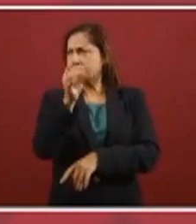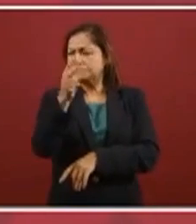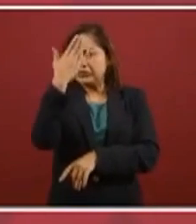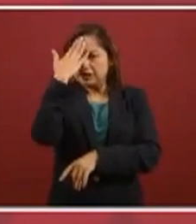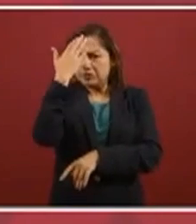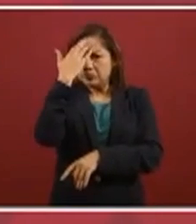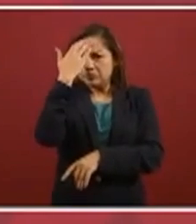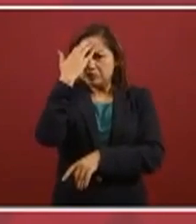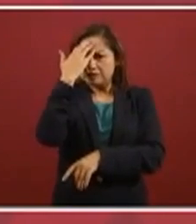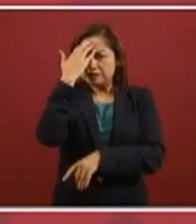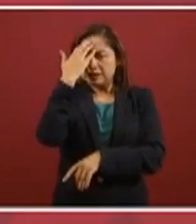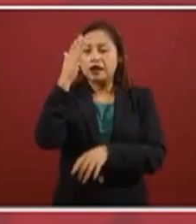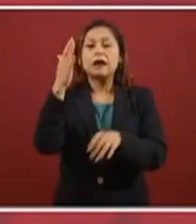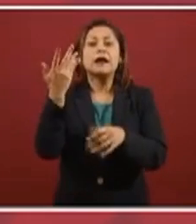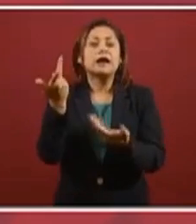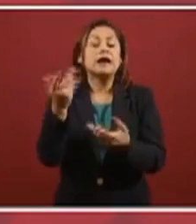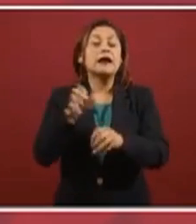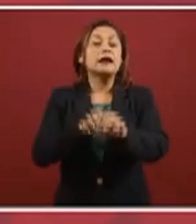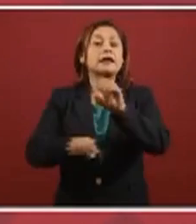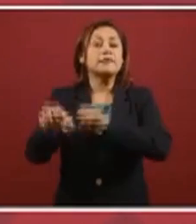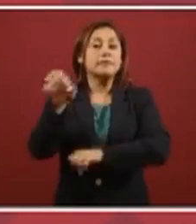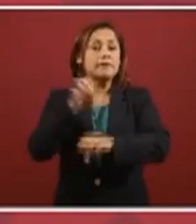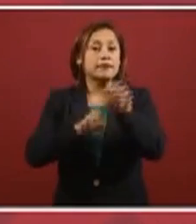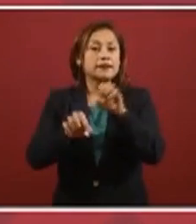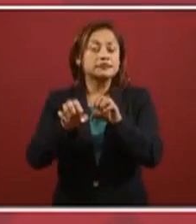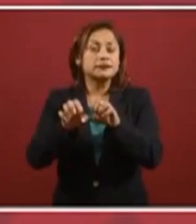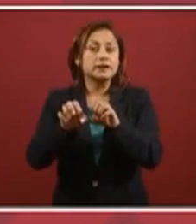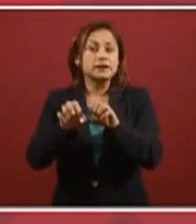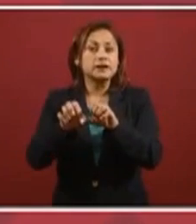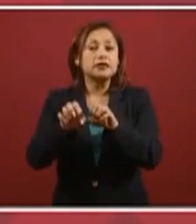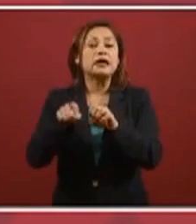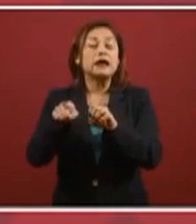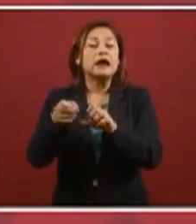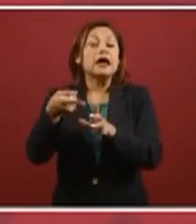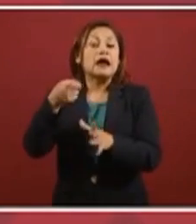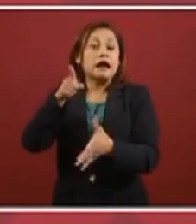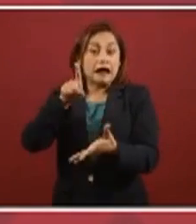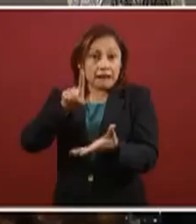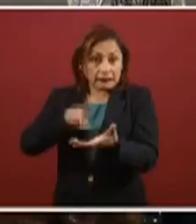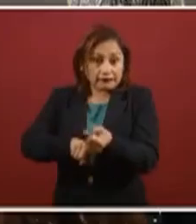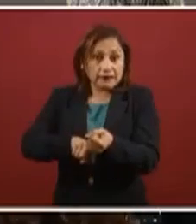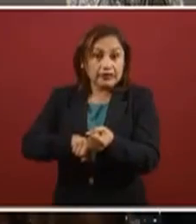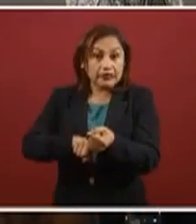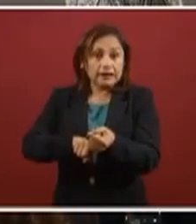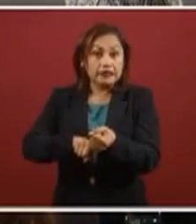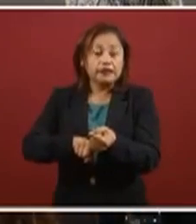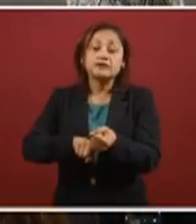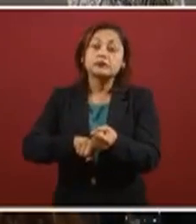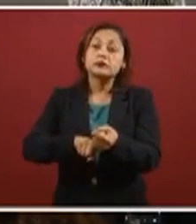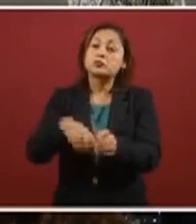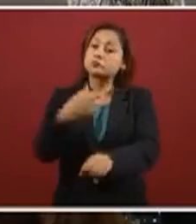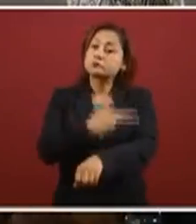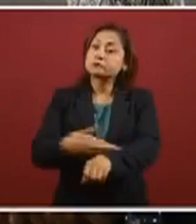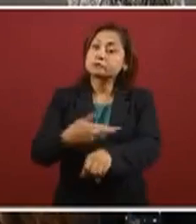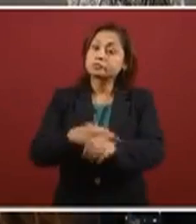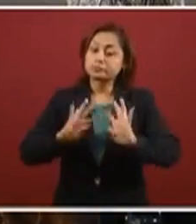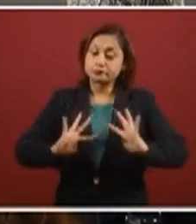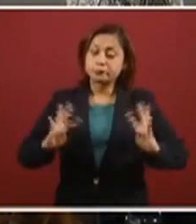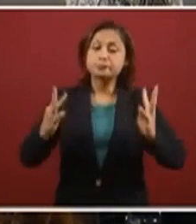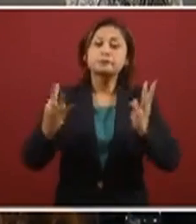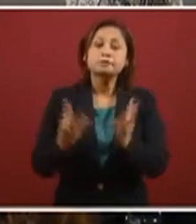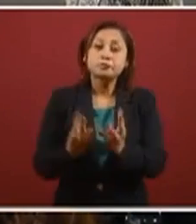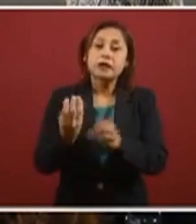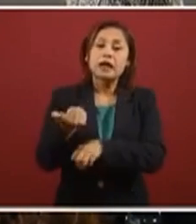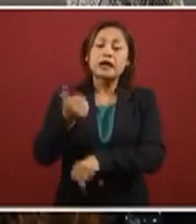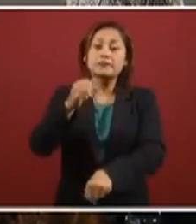a realizar un consejo de administración, su